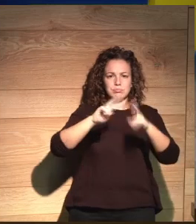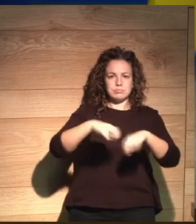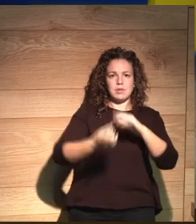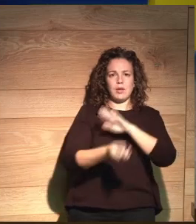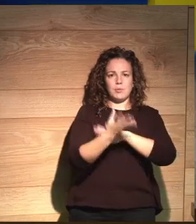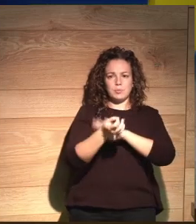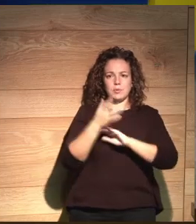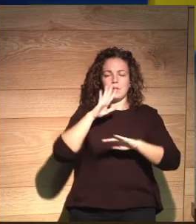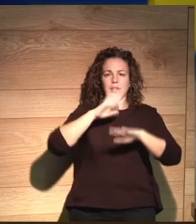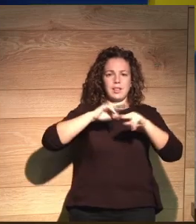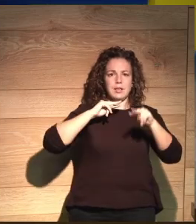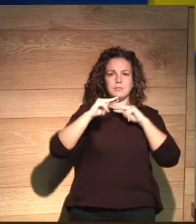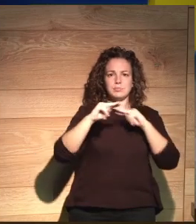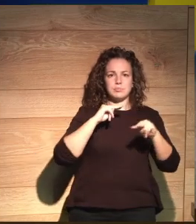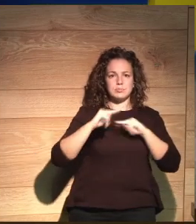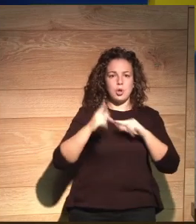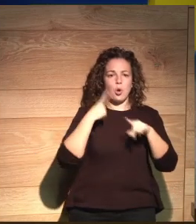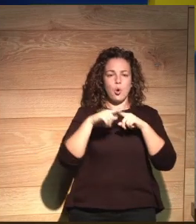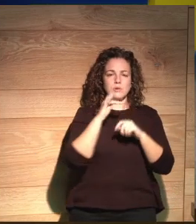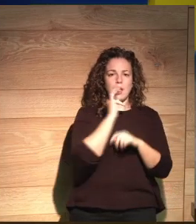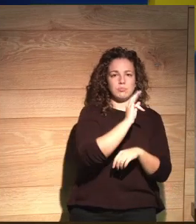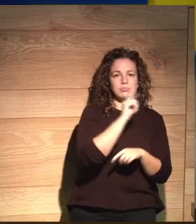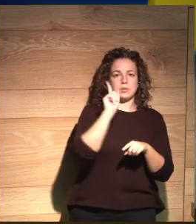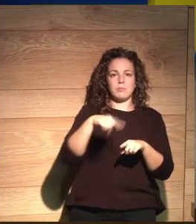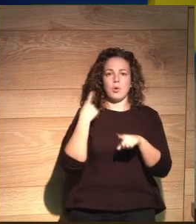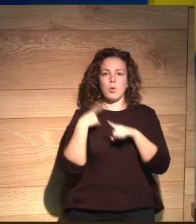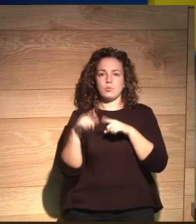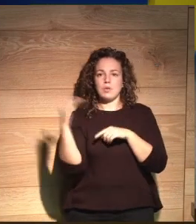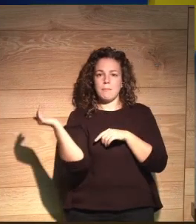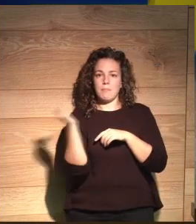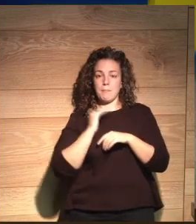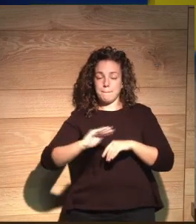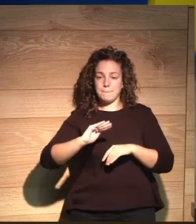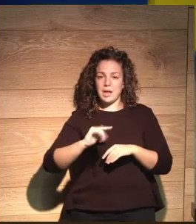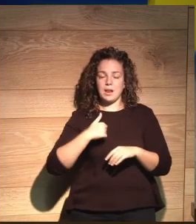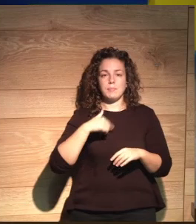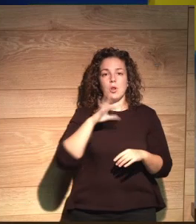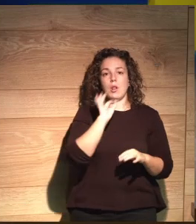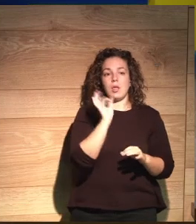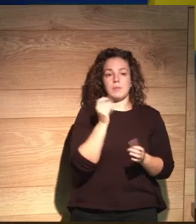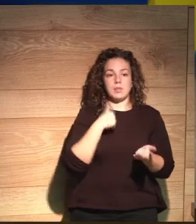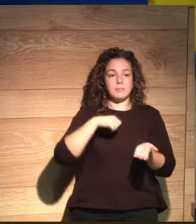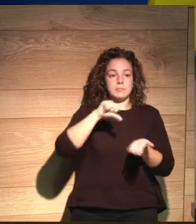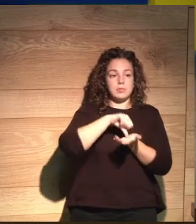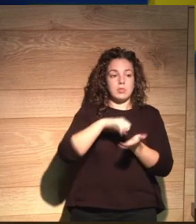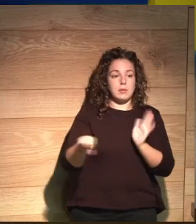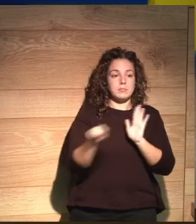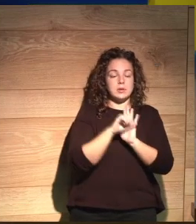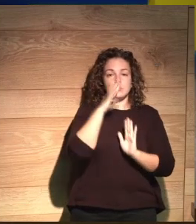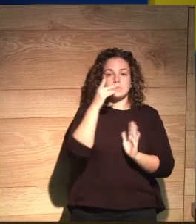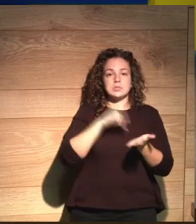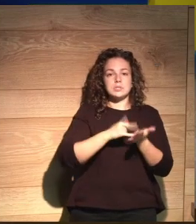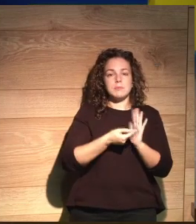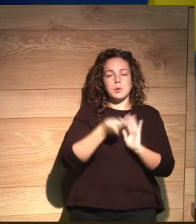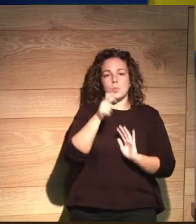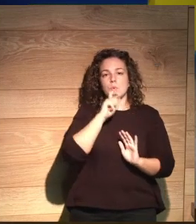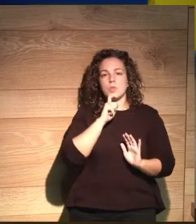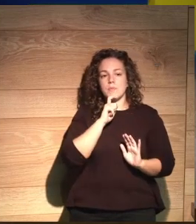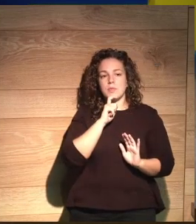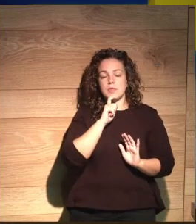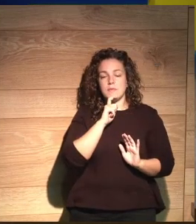contestar de cosas buenas y cosas malas pero la verdad es que lo que lo que marca la ciudad es que su sistema complejo pero muy